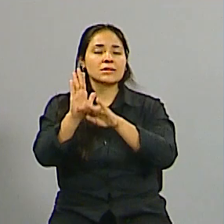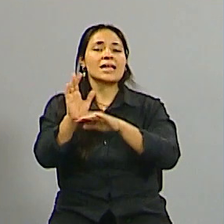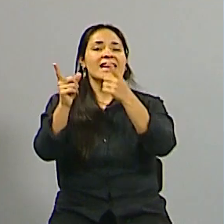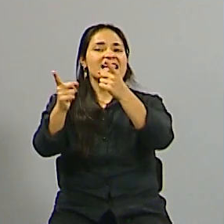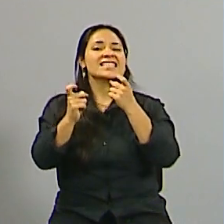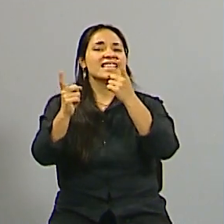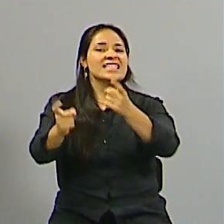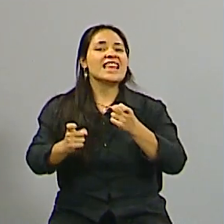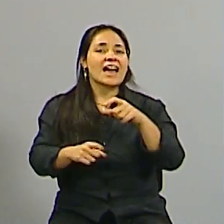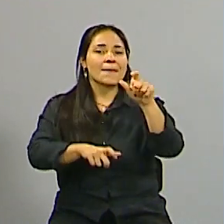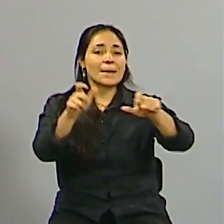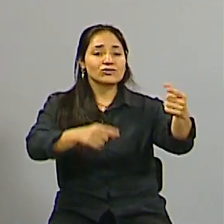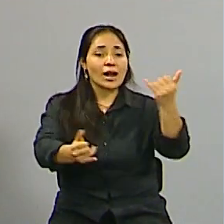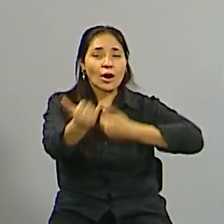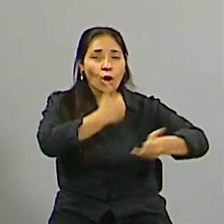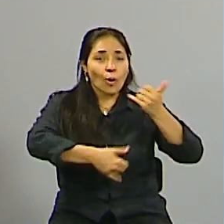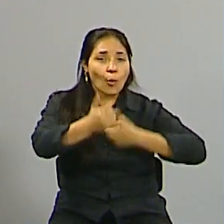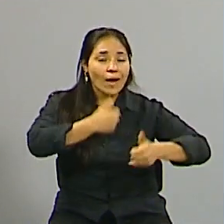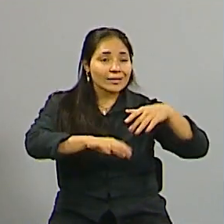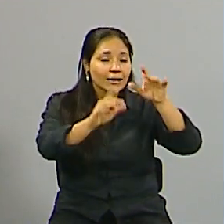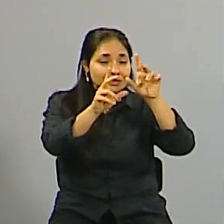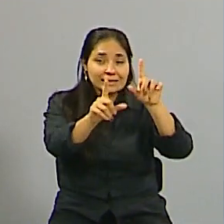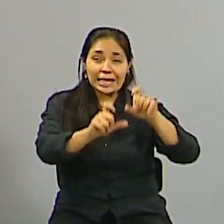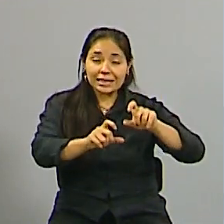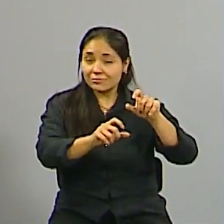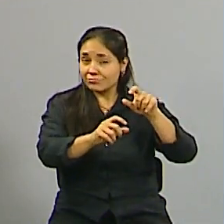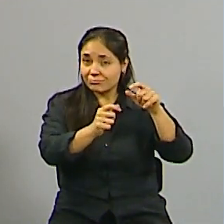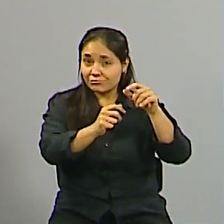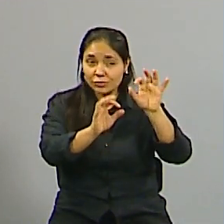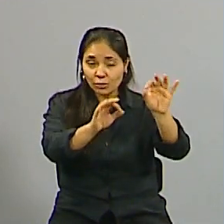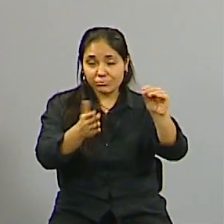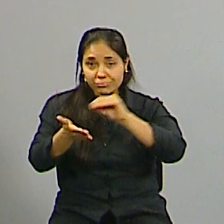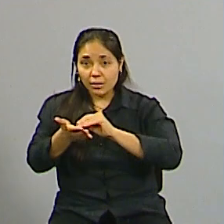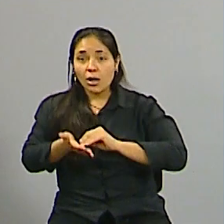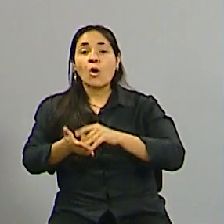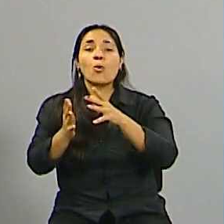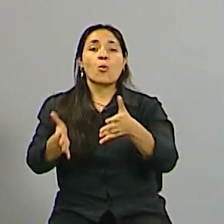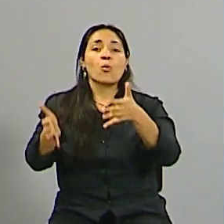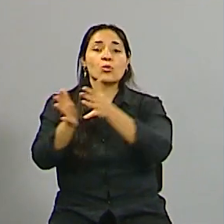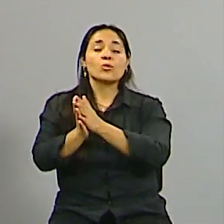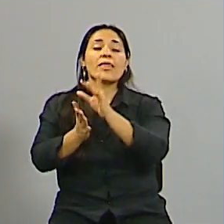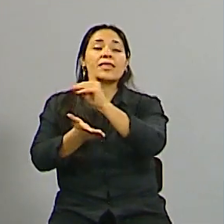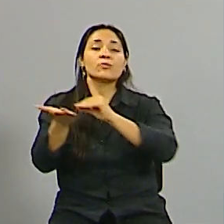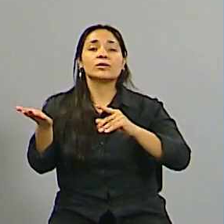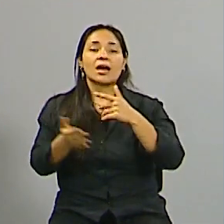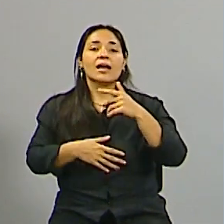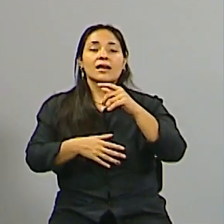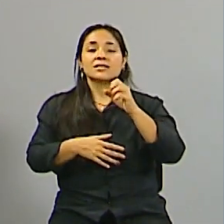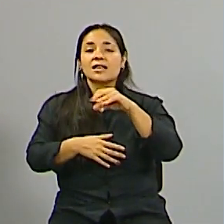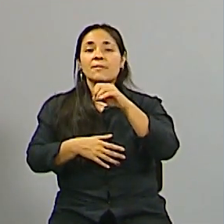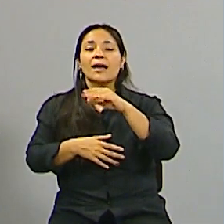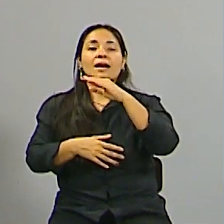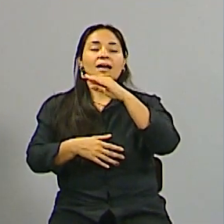que empezamos a interactuar con un buen equipo coordinado por Jimena Latorre, la diputada nacional, y la